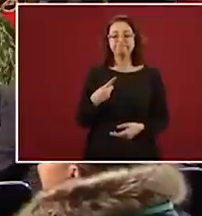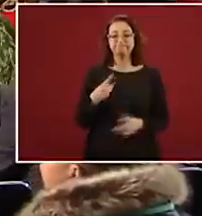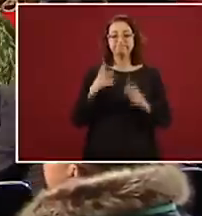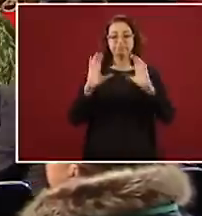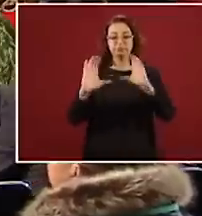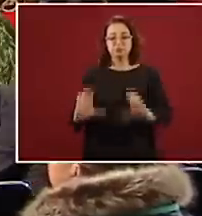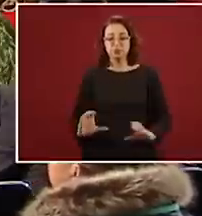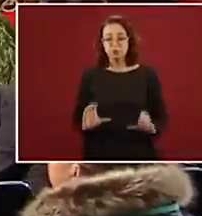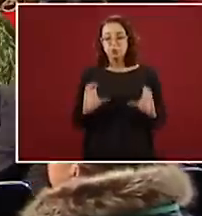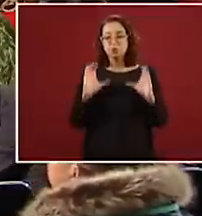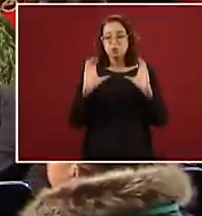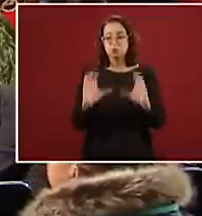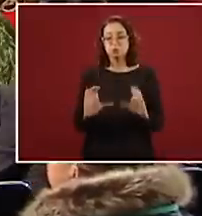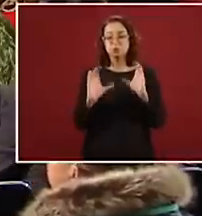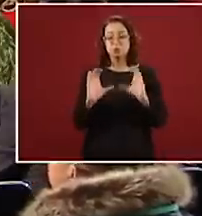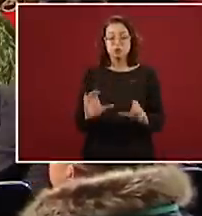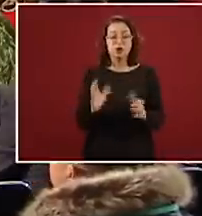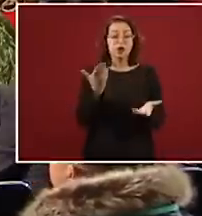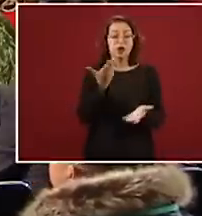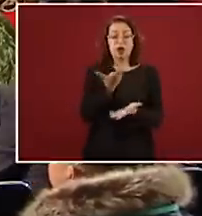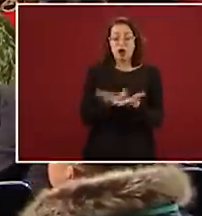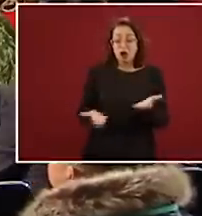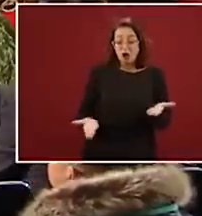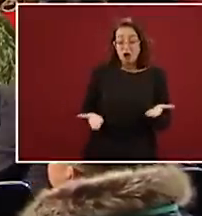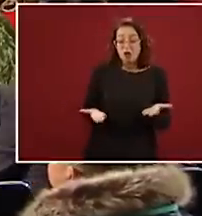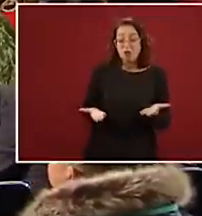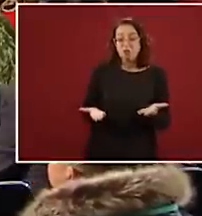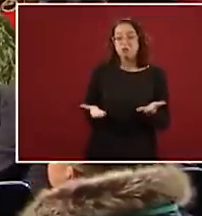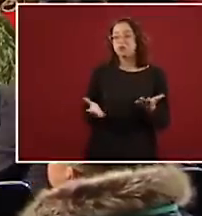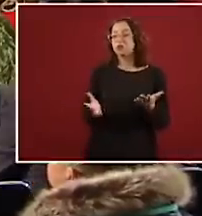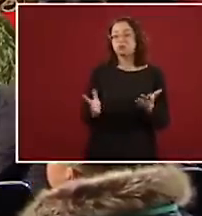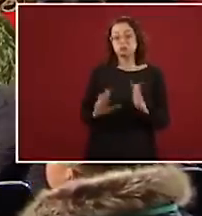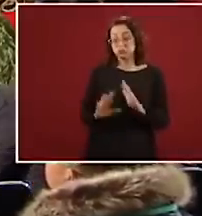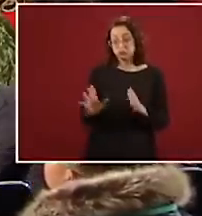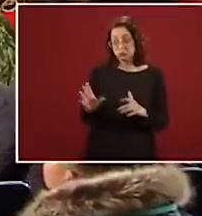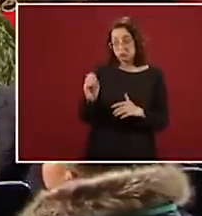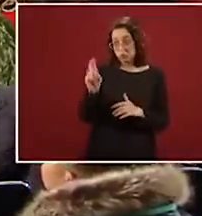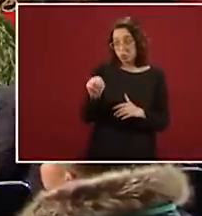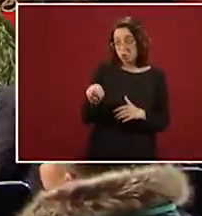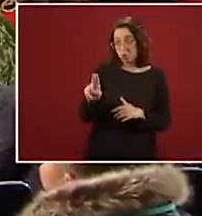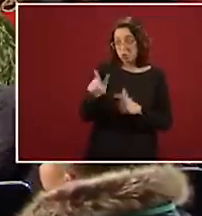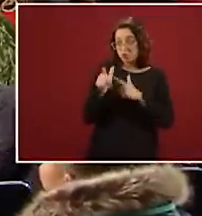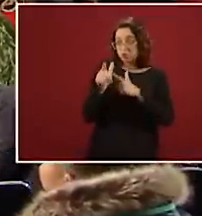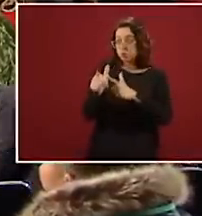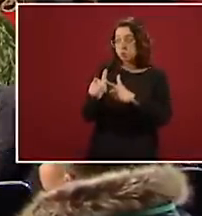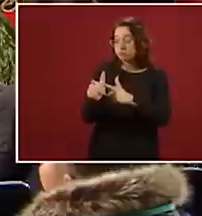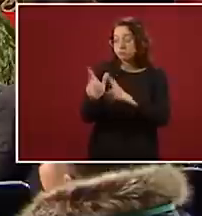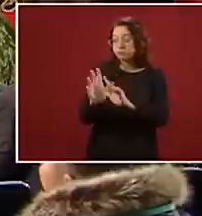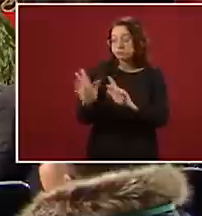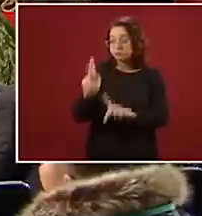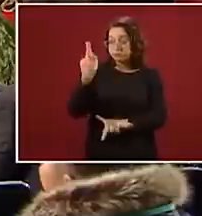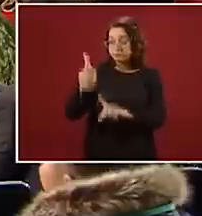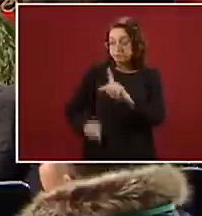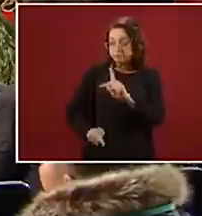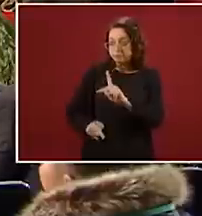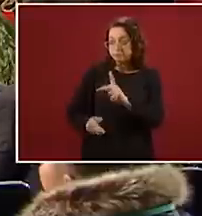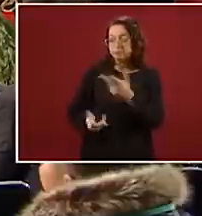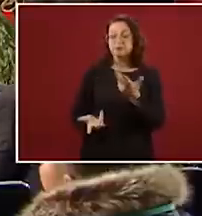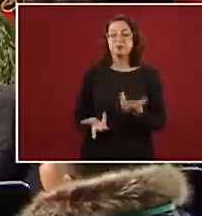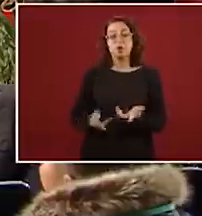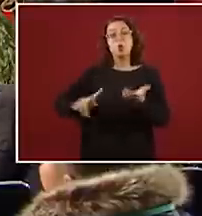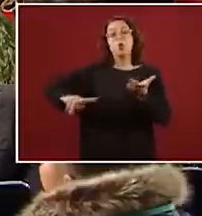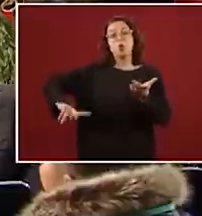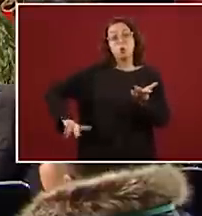cuidar todo el procedimiento, pero ahora que vamos a relanzar el proceso, pues,